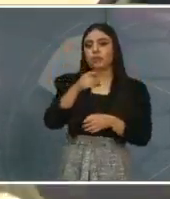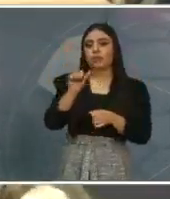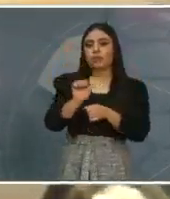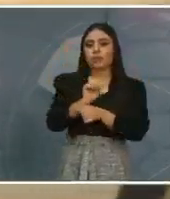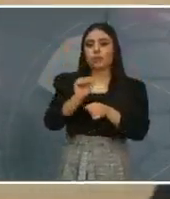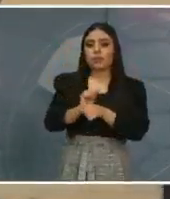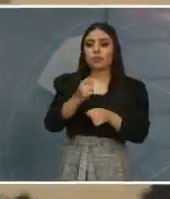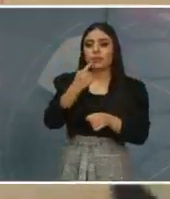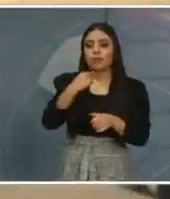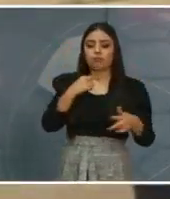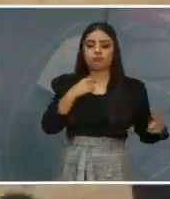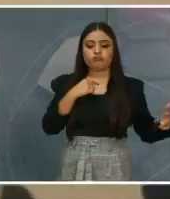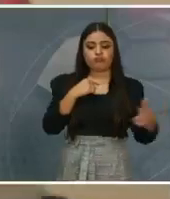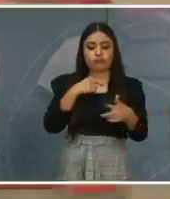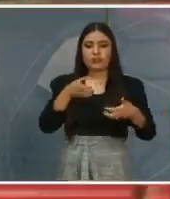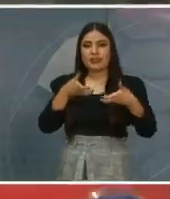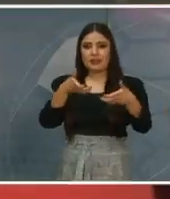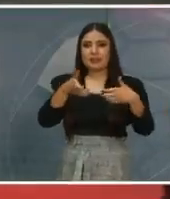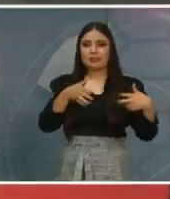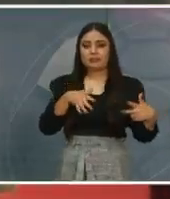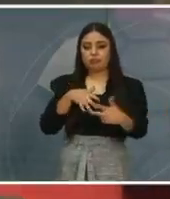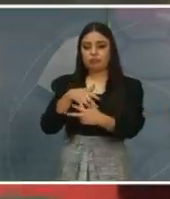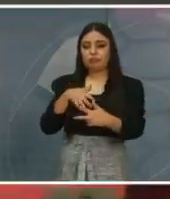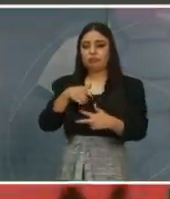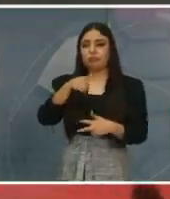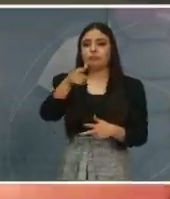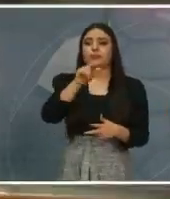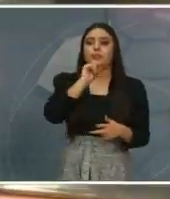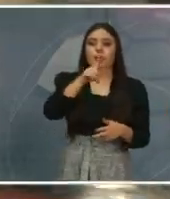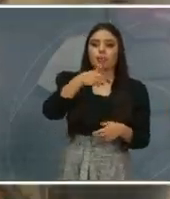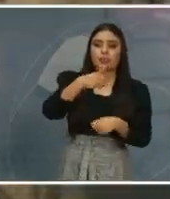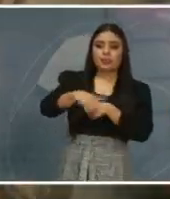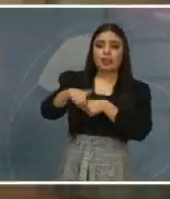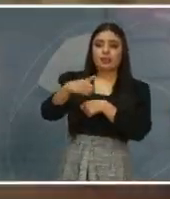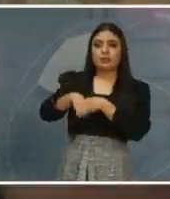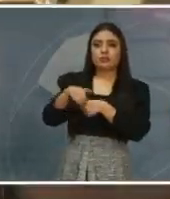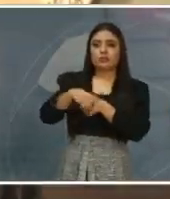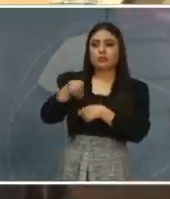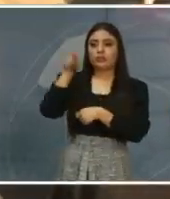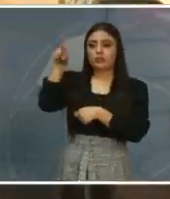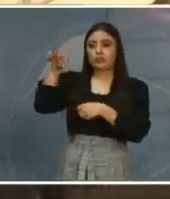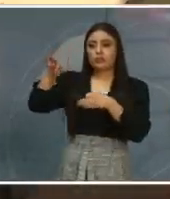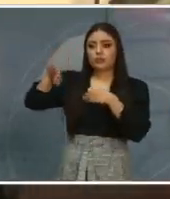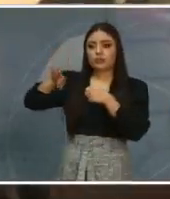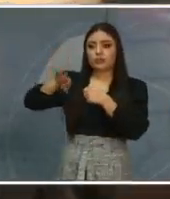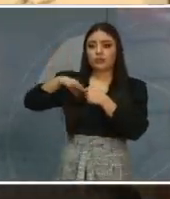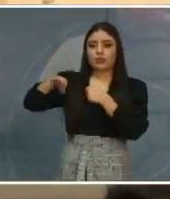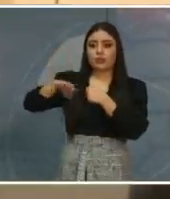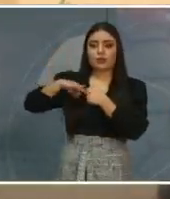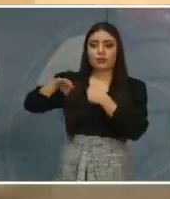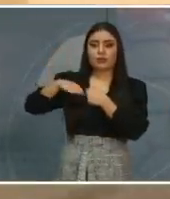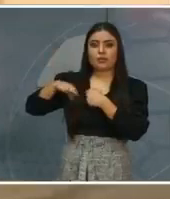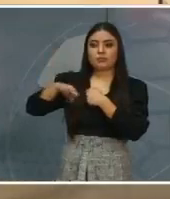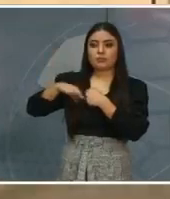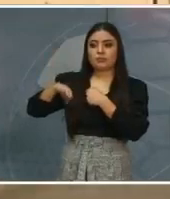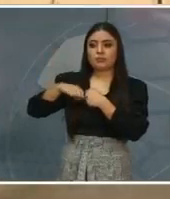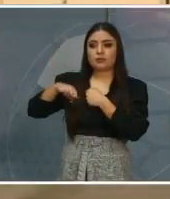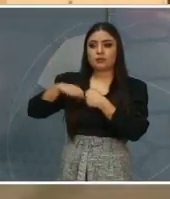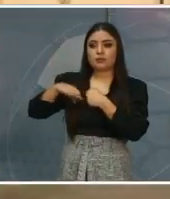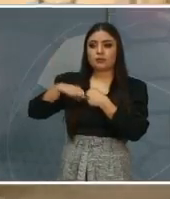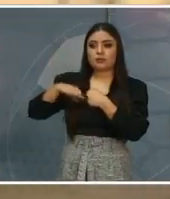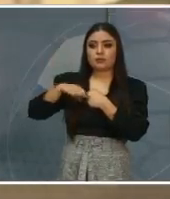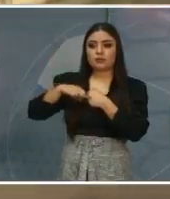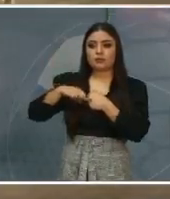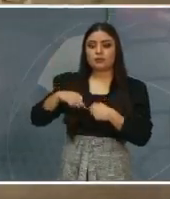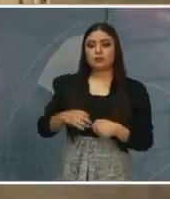y también, pues, los daños en la, pues, infraestructura o en la parte del pilar de esta farmacia o domicilio